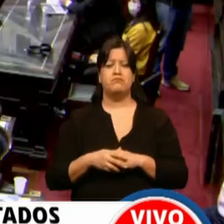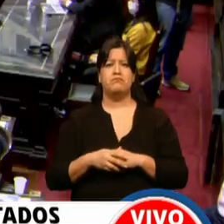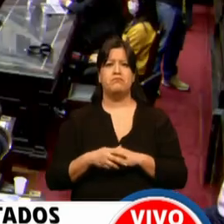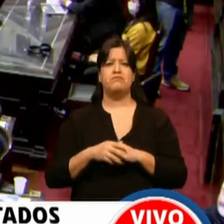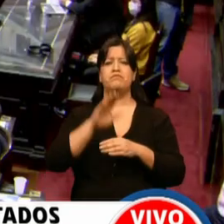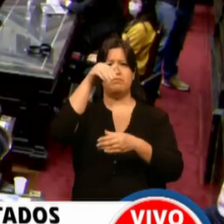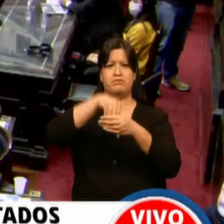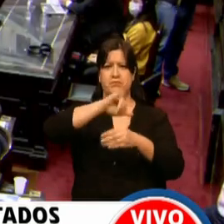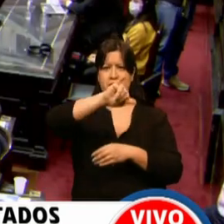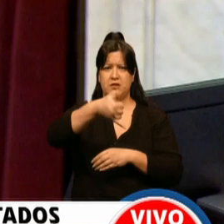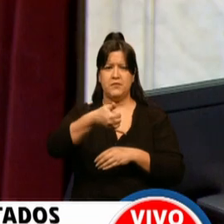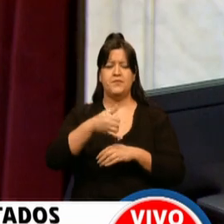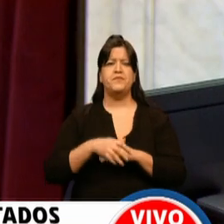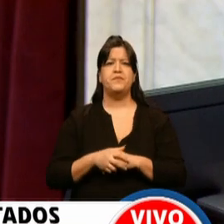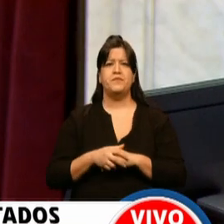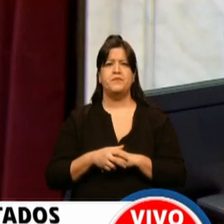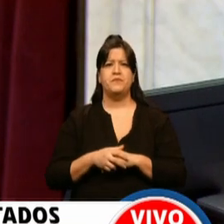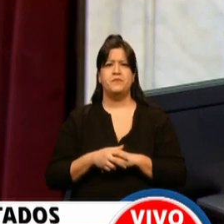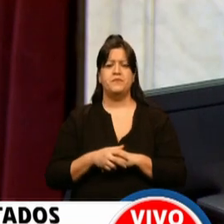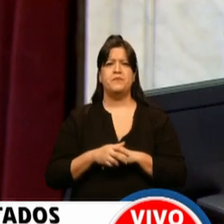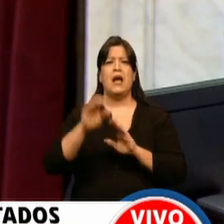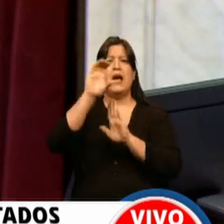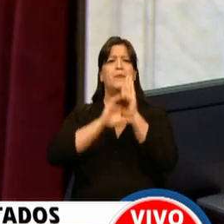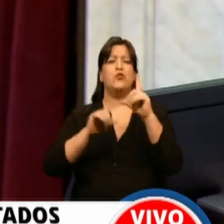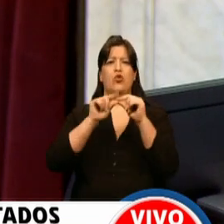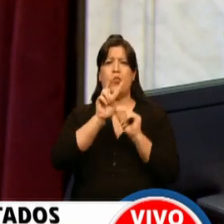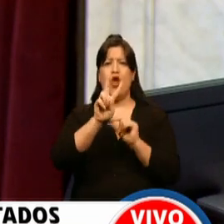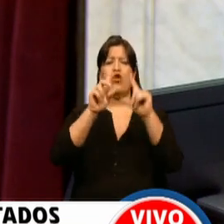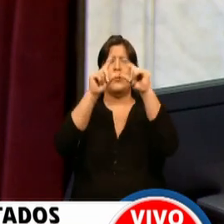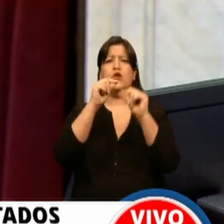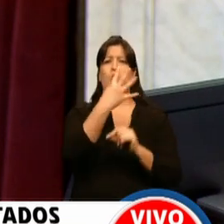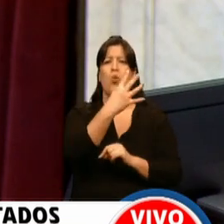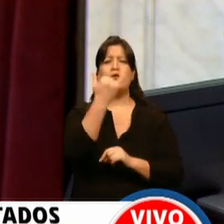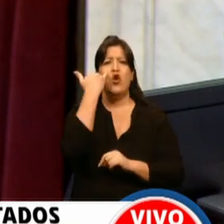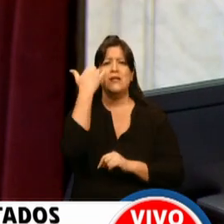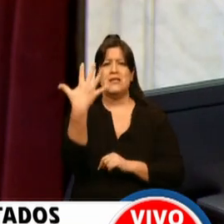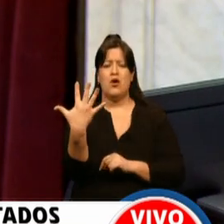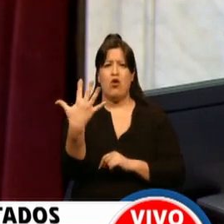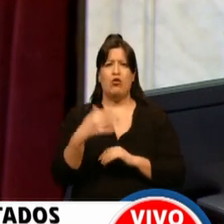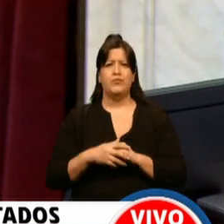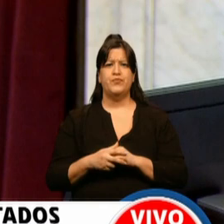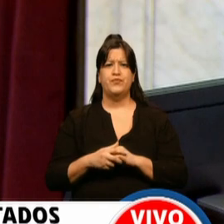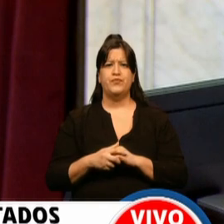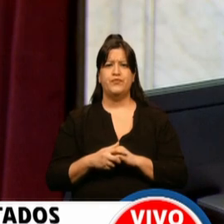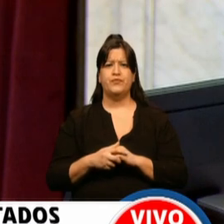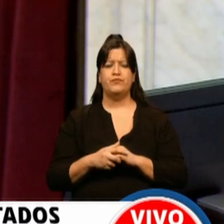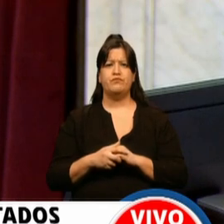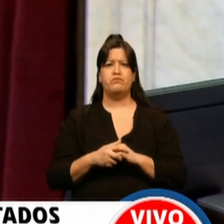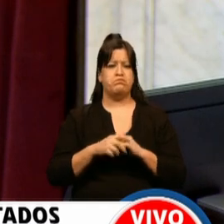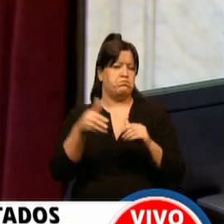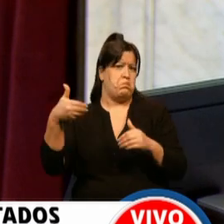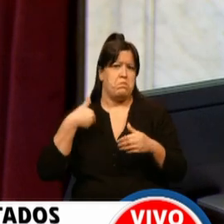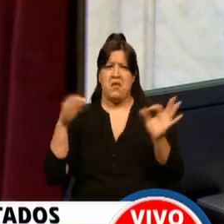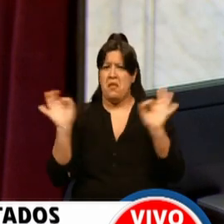resuelta afirmativo capítulo segundo artículos 4 y 5 no hay